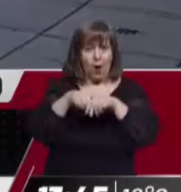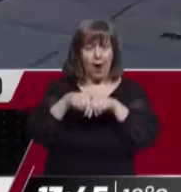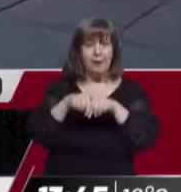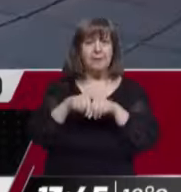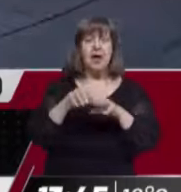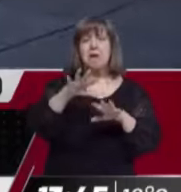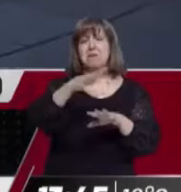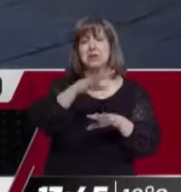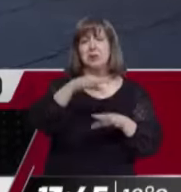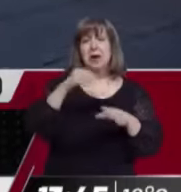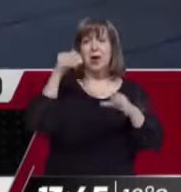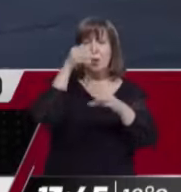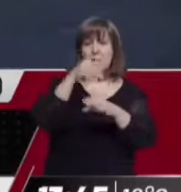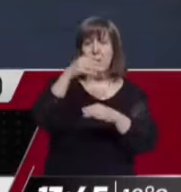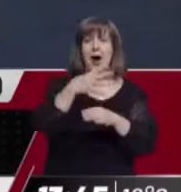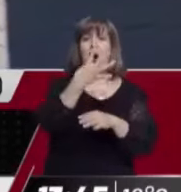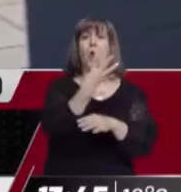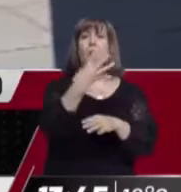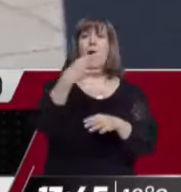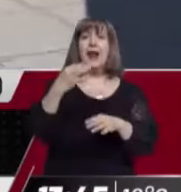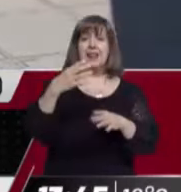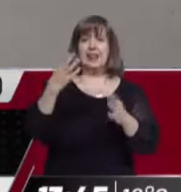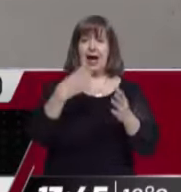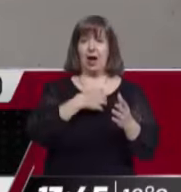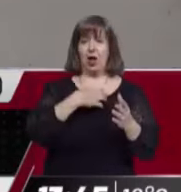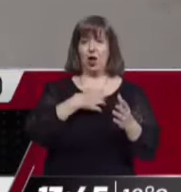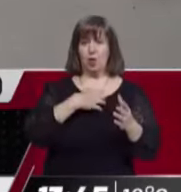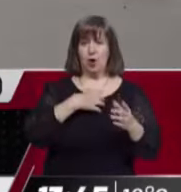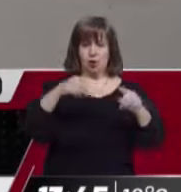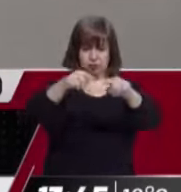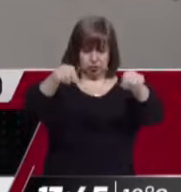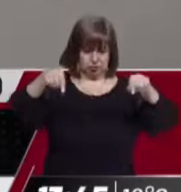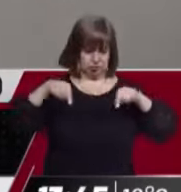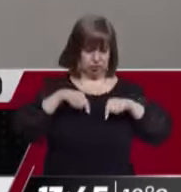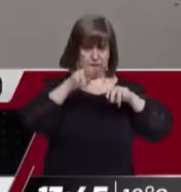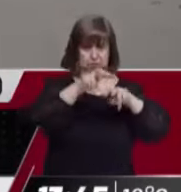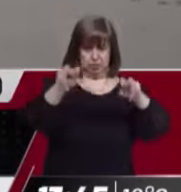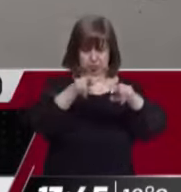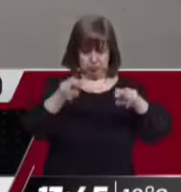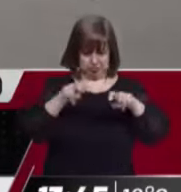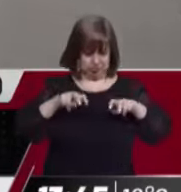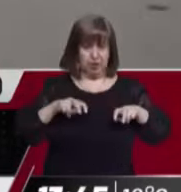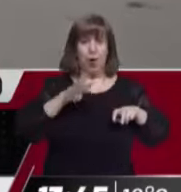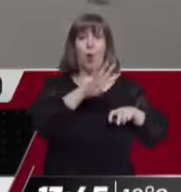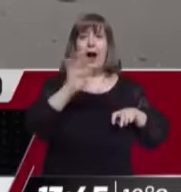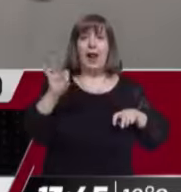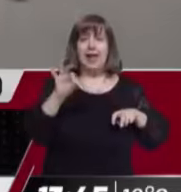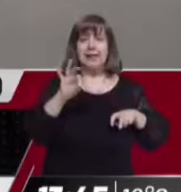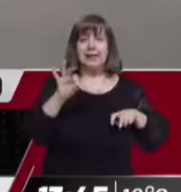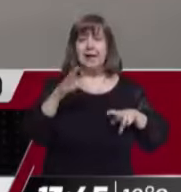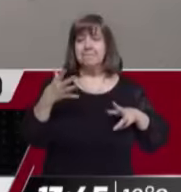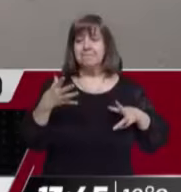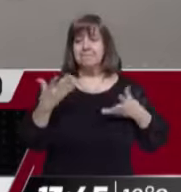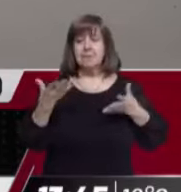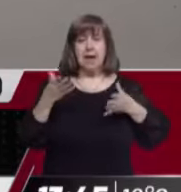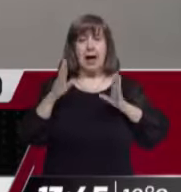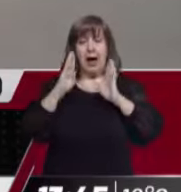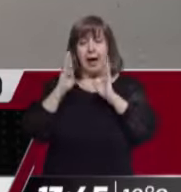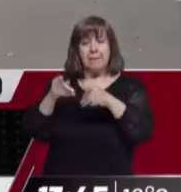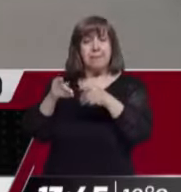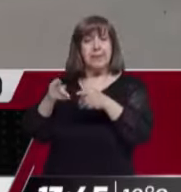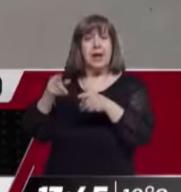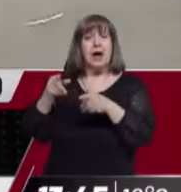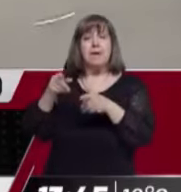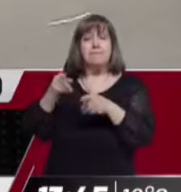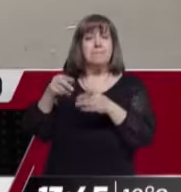cerca de 40 niños en una sola aula y hay complicaciones en el aprendizaje de algunos sectores del aula y que el docente pueda llegar